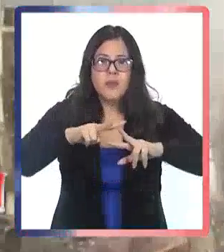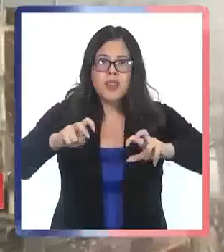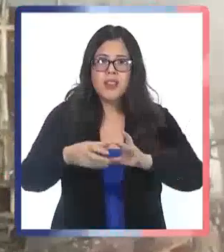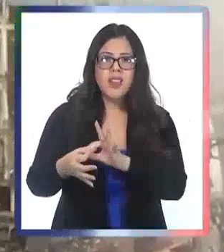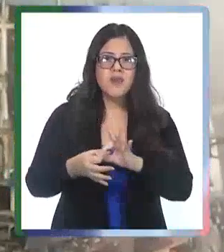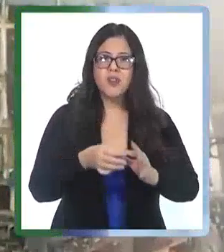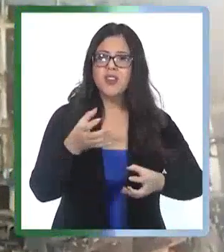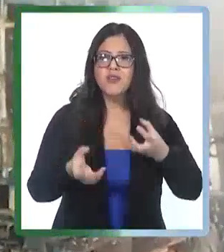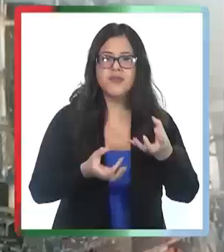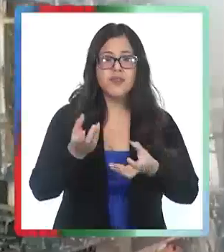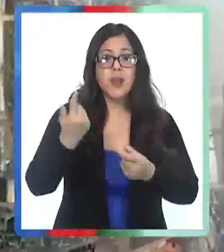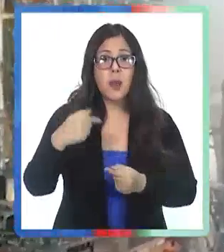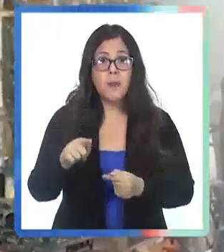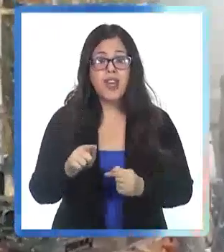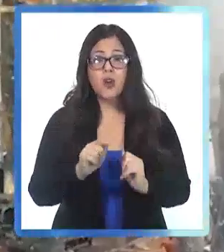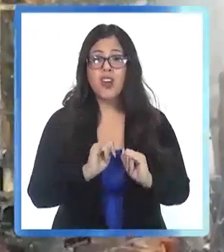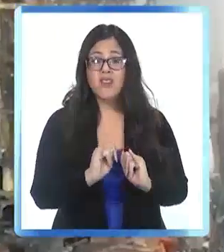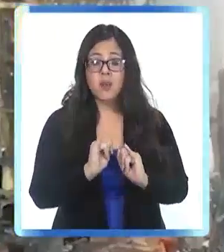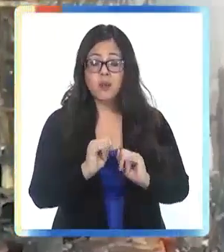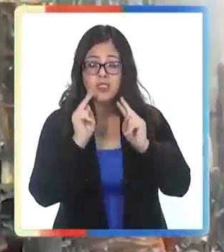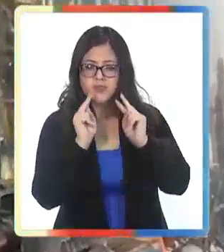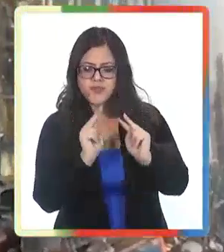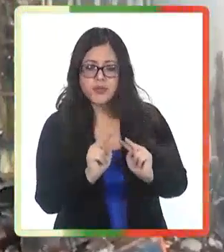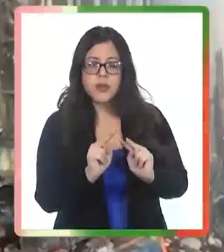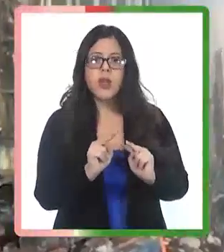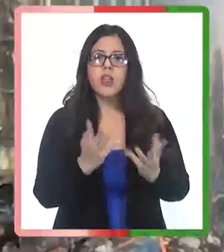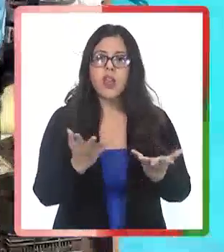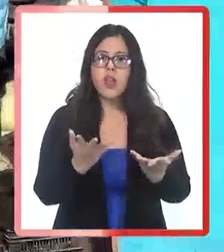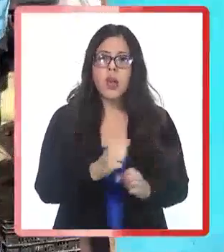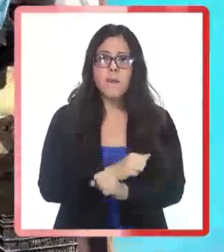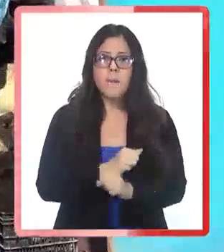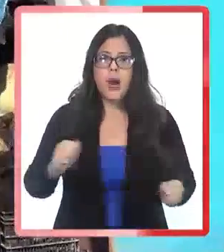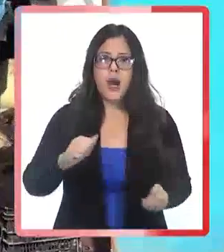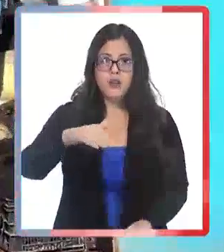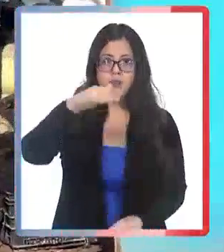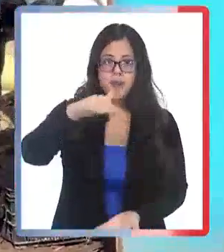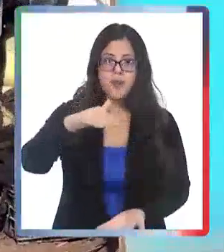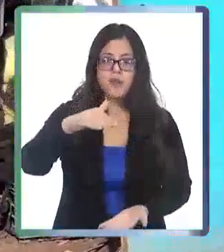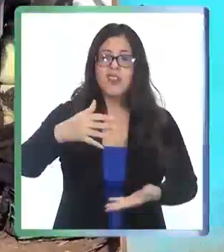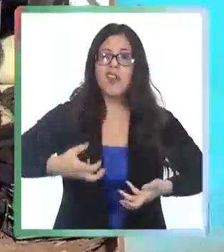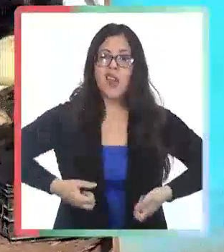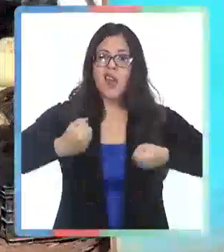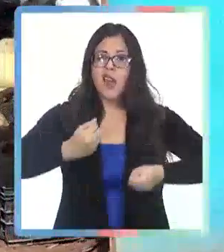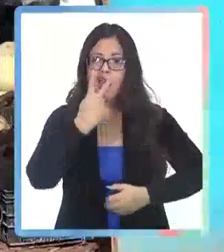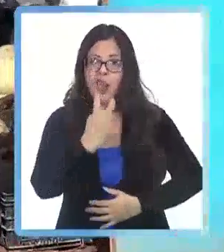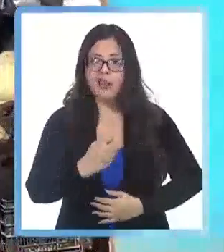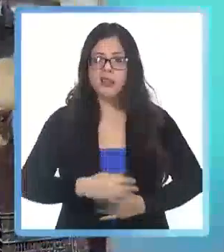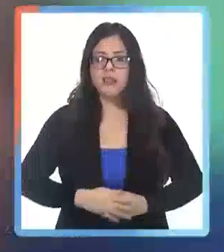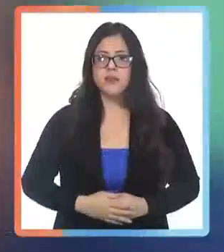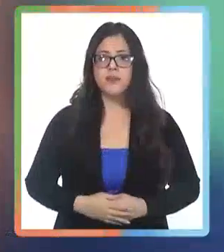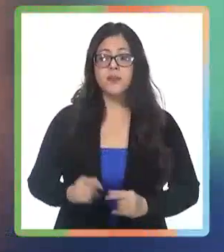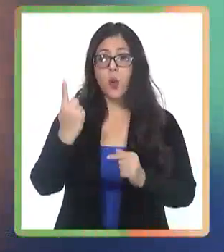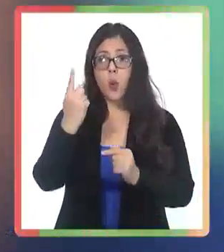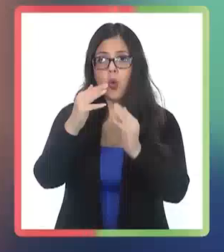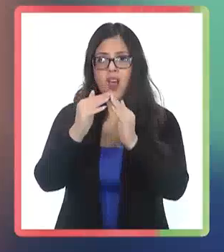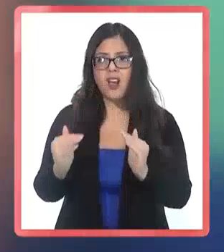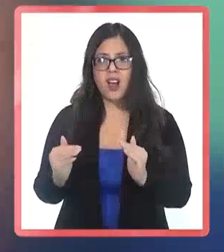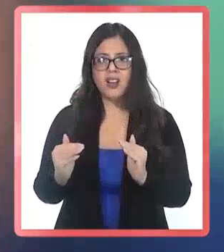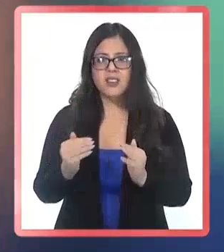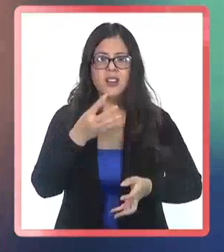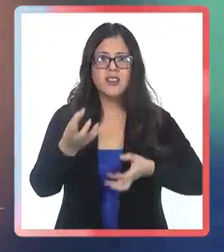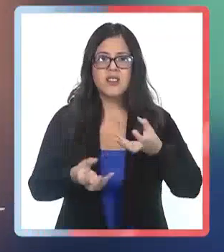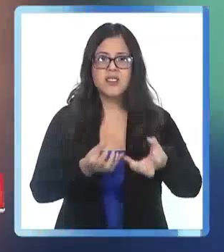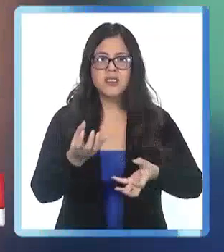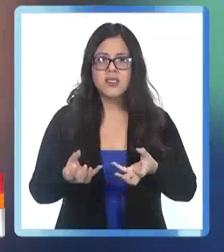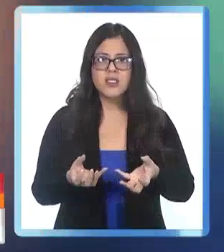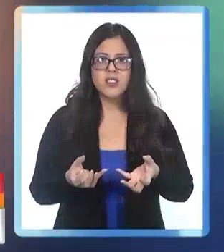qué comenzaron las llamas, pero los primeros informes apuntan a la explosión de un balón de gas. Es una casa la que se quemó, una